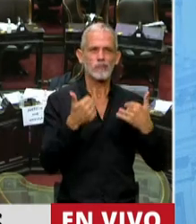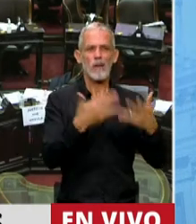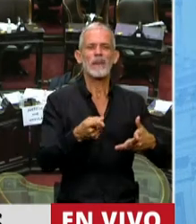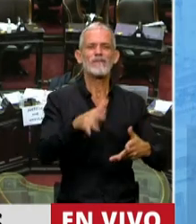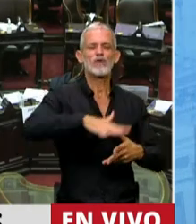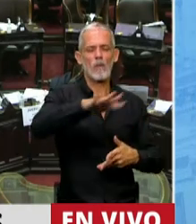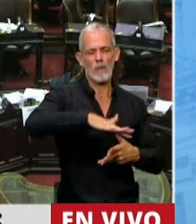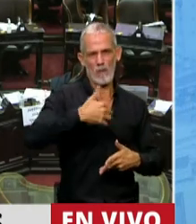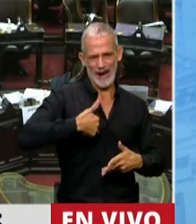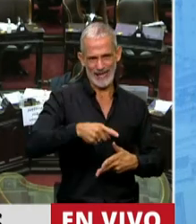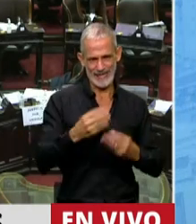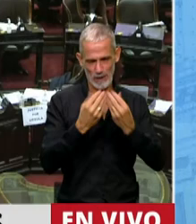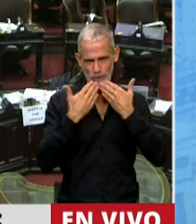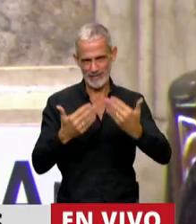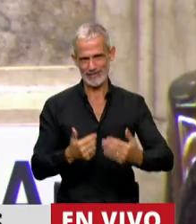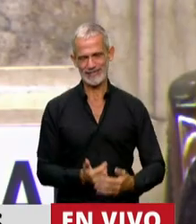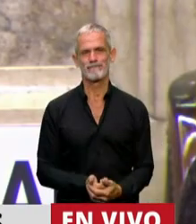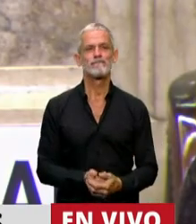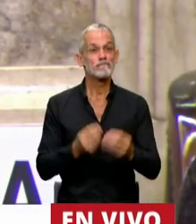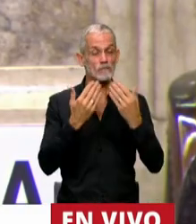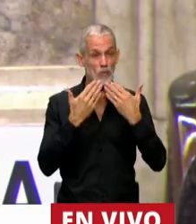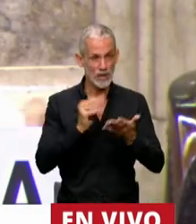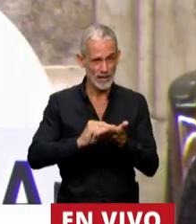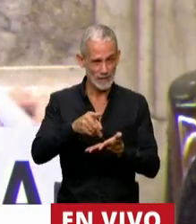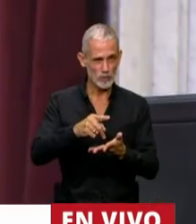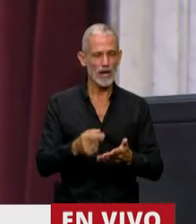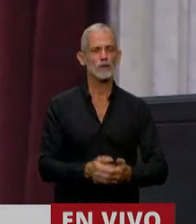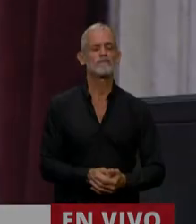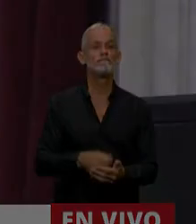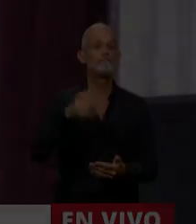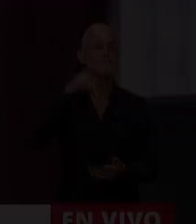mayorías populares. Muchas gracias, presidente. Muchas gracias, diputado del Caño.